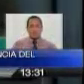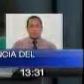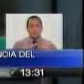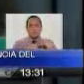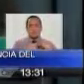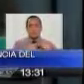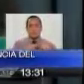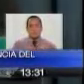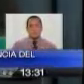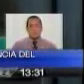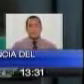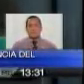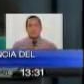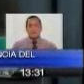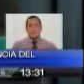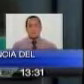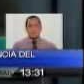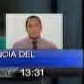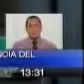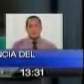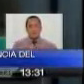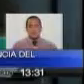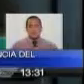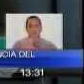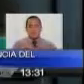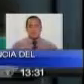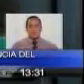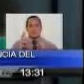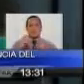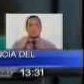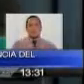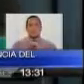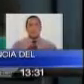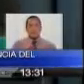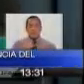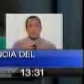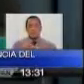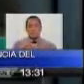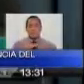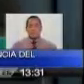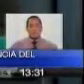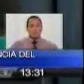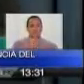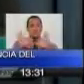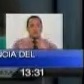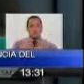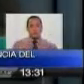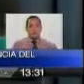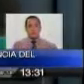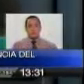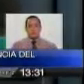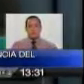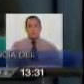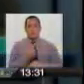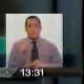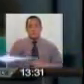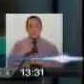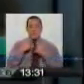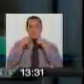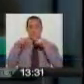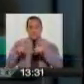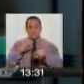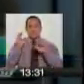autores mediatos y el Ministerio de Defensa. En sede internacional, hay que recordar, es todo el Estado en su conjunto. De ahí que